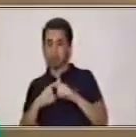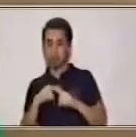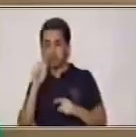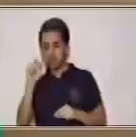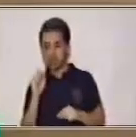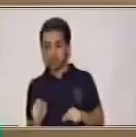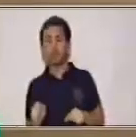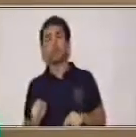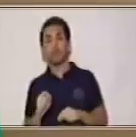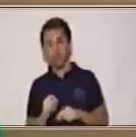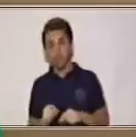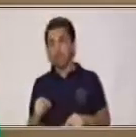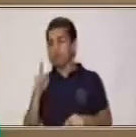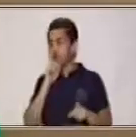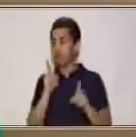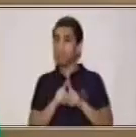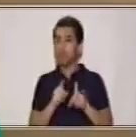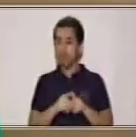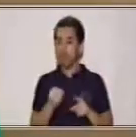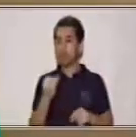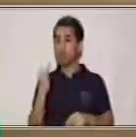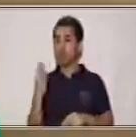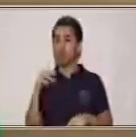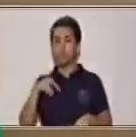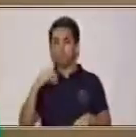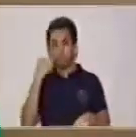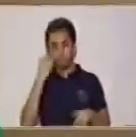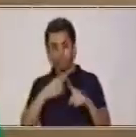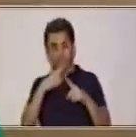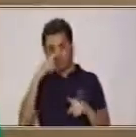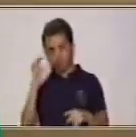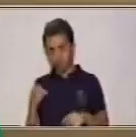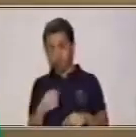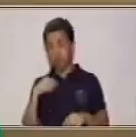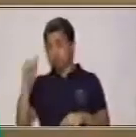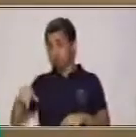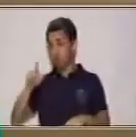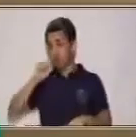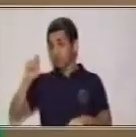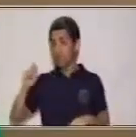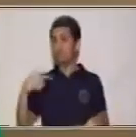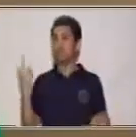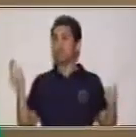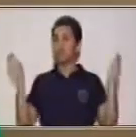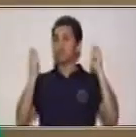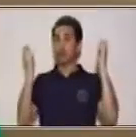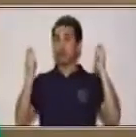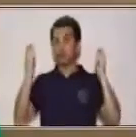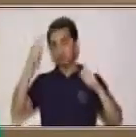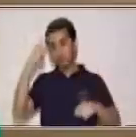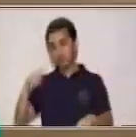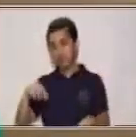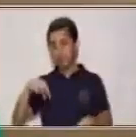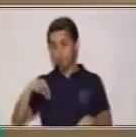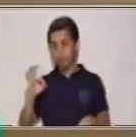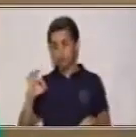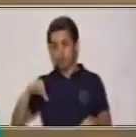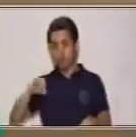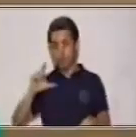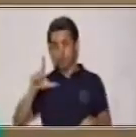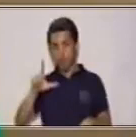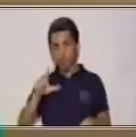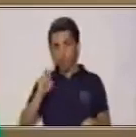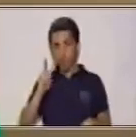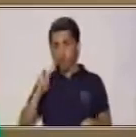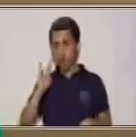de fracciones y números mixtos. En este mes tenemos la celebración del Día del Popol Vuh para que tú lo